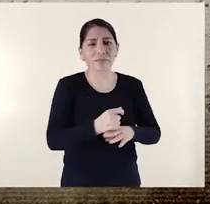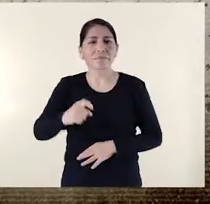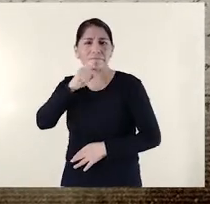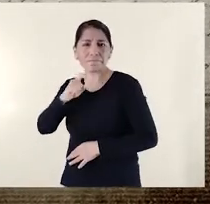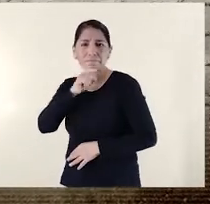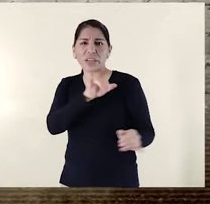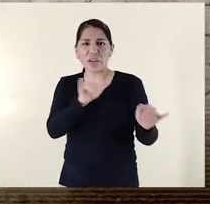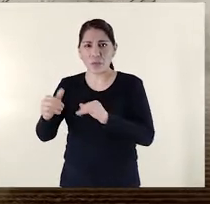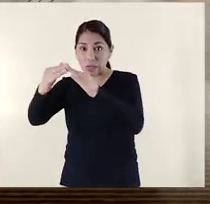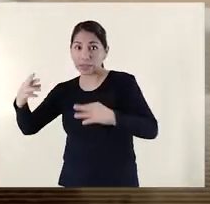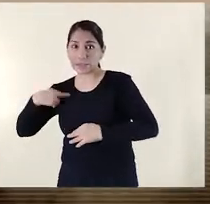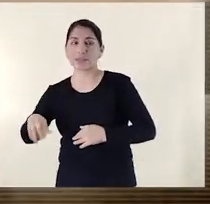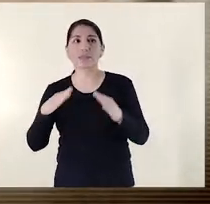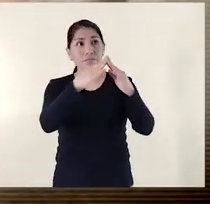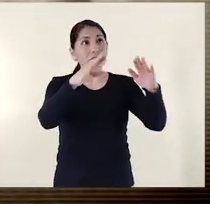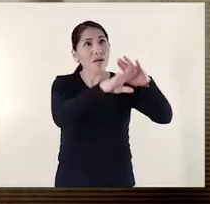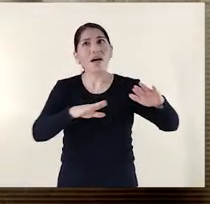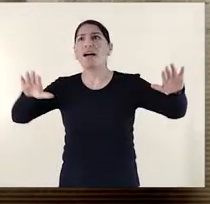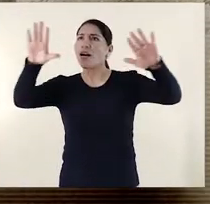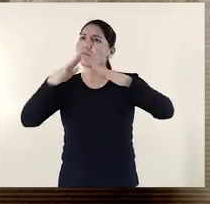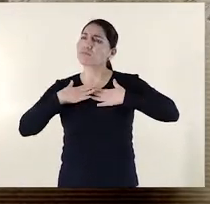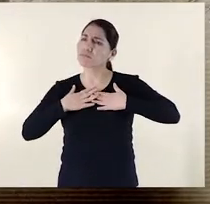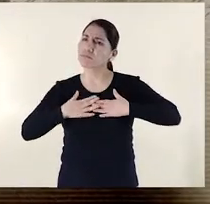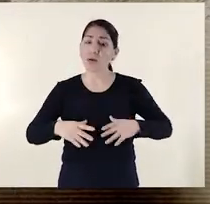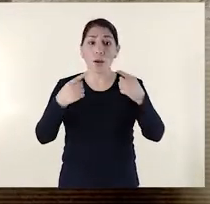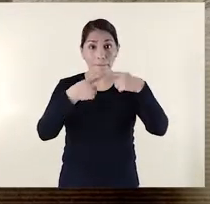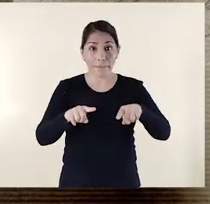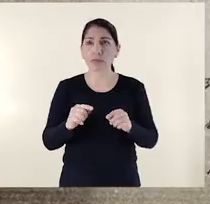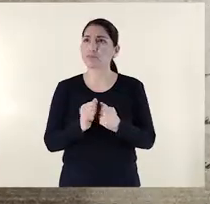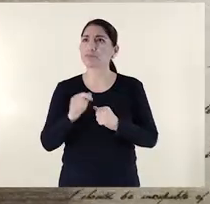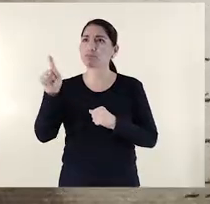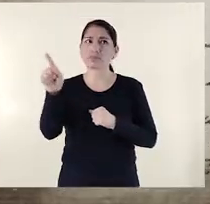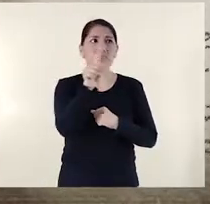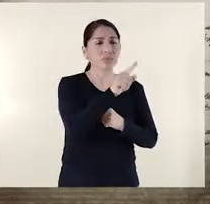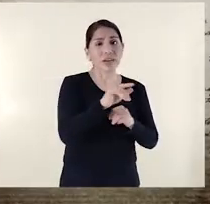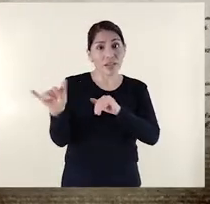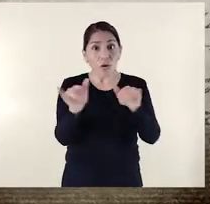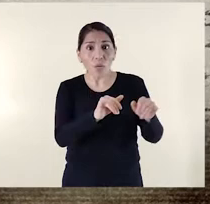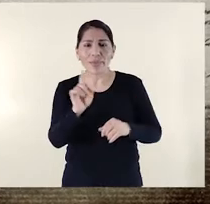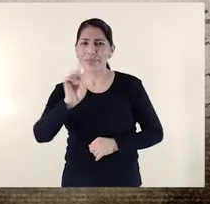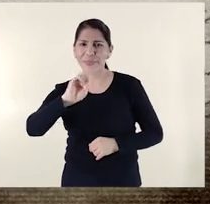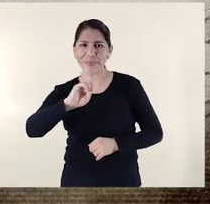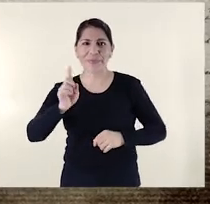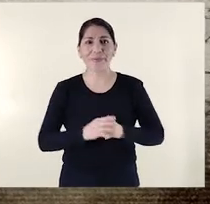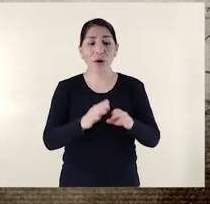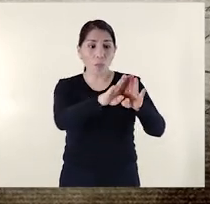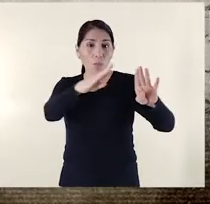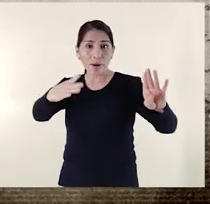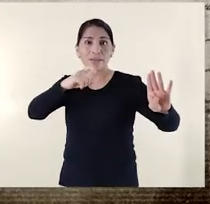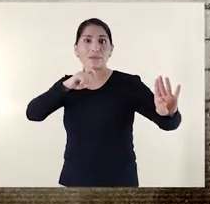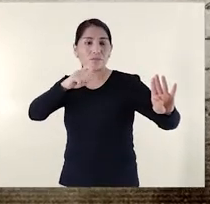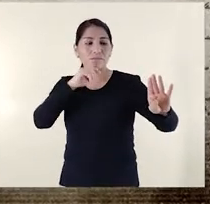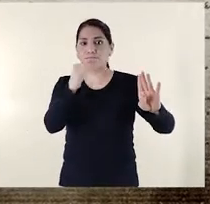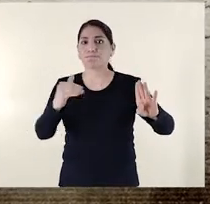un monasterio. Desde su fachada podemos ver la extrema sobriedad de esta, pero no es simétrica, lo que le da cierta